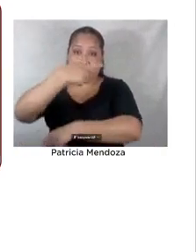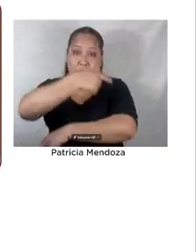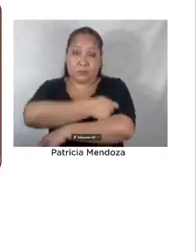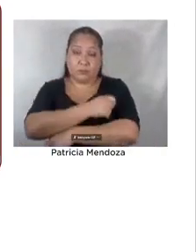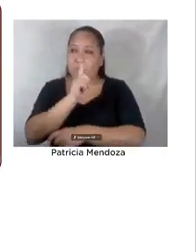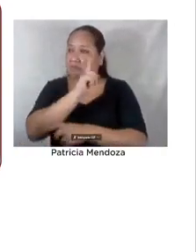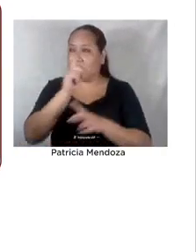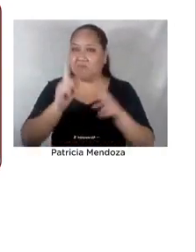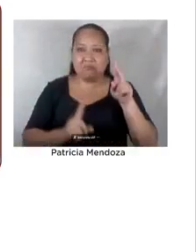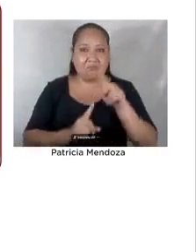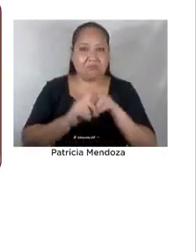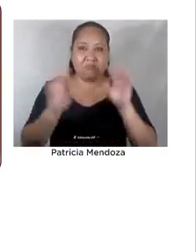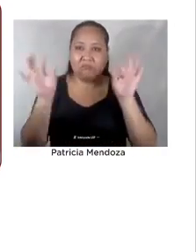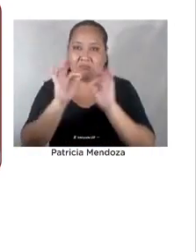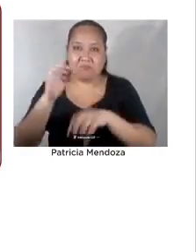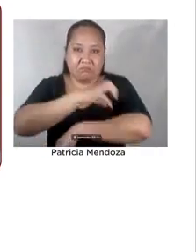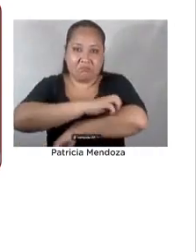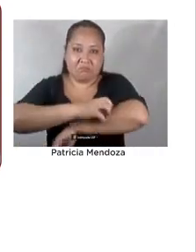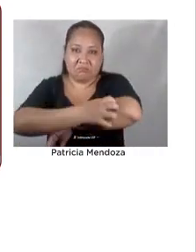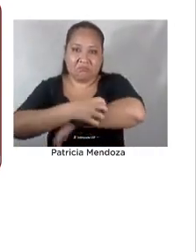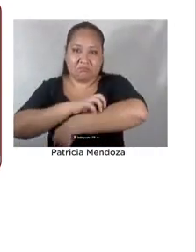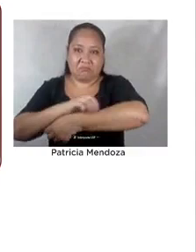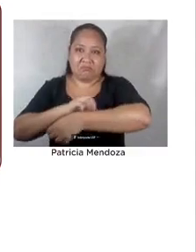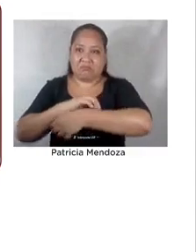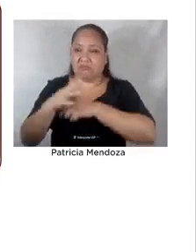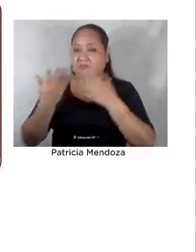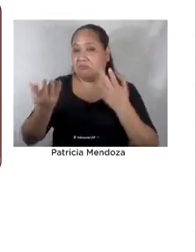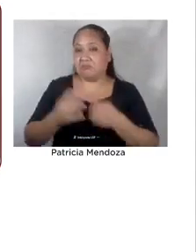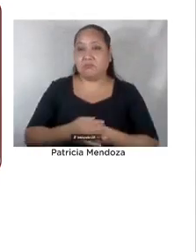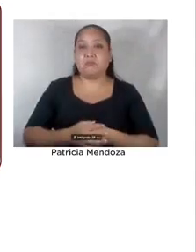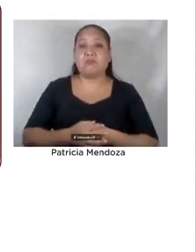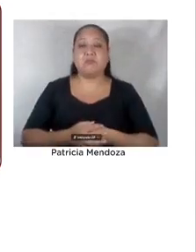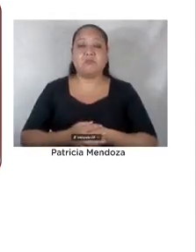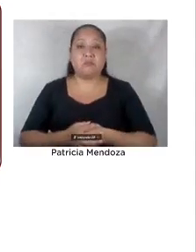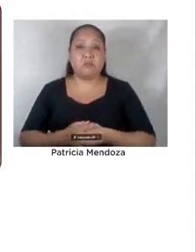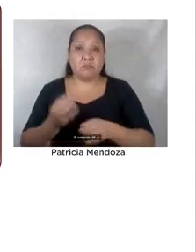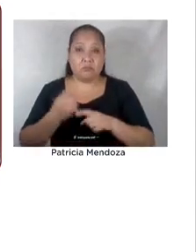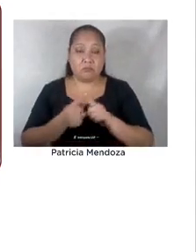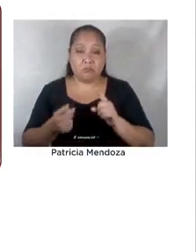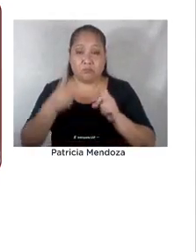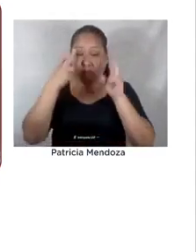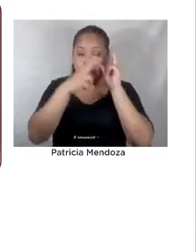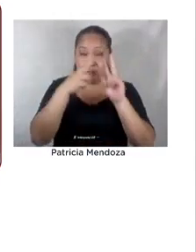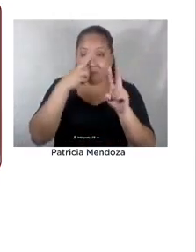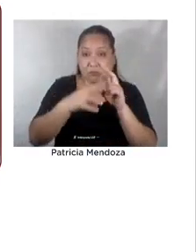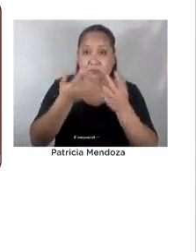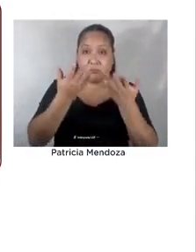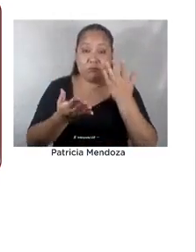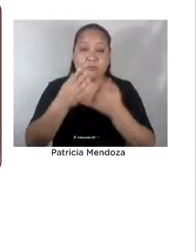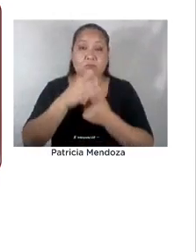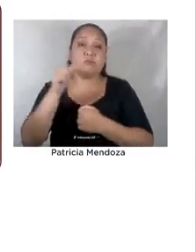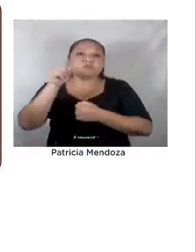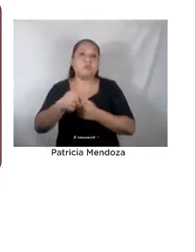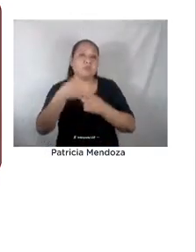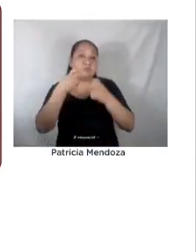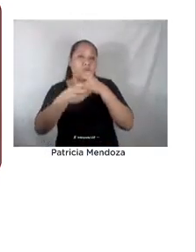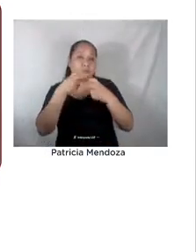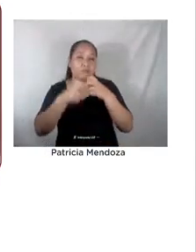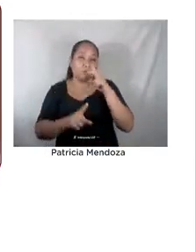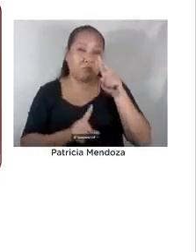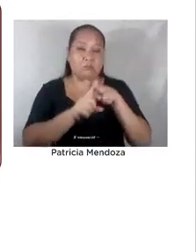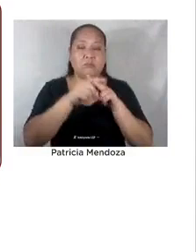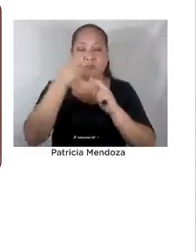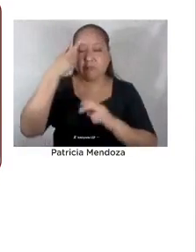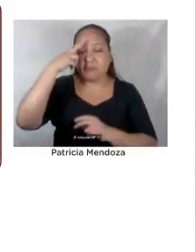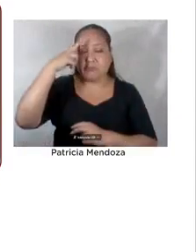se han presentado este tipo de reacciones, pero por una conducta, hay que ponernos a la defensiva, se toma este criterio. Y la otra pregunta,